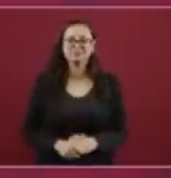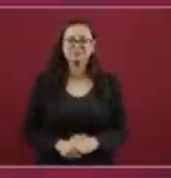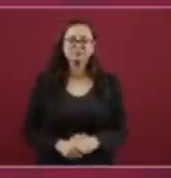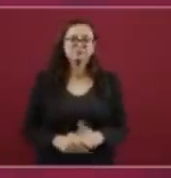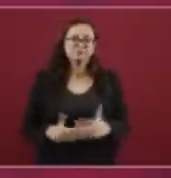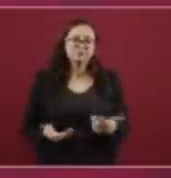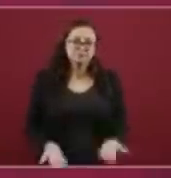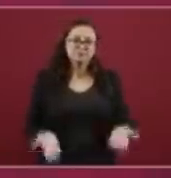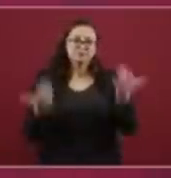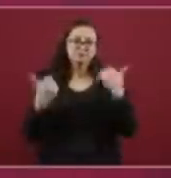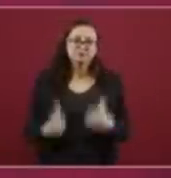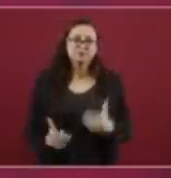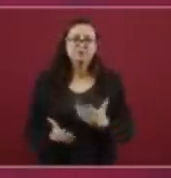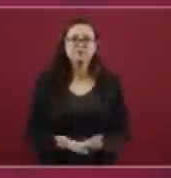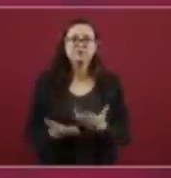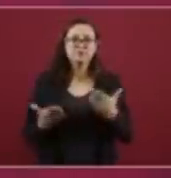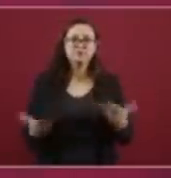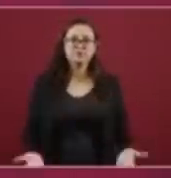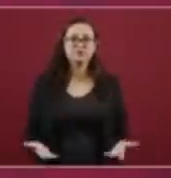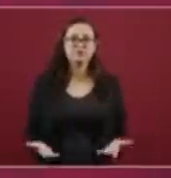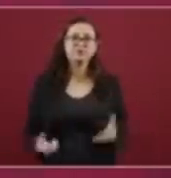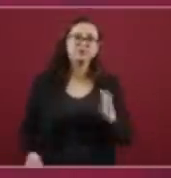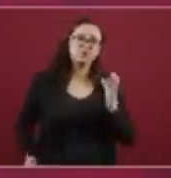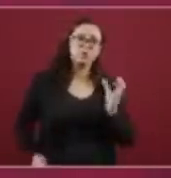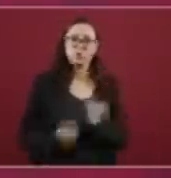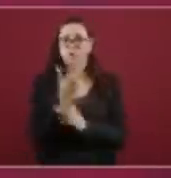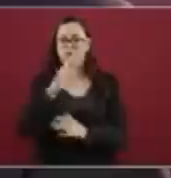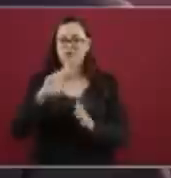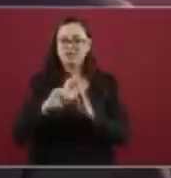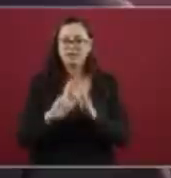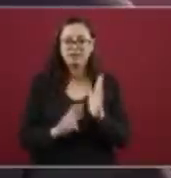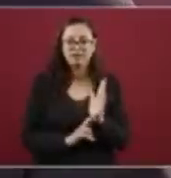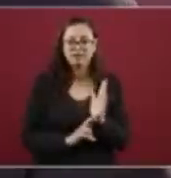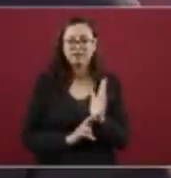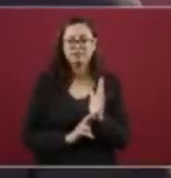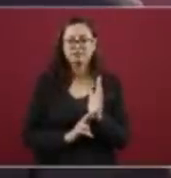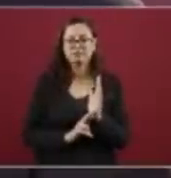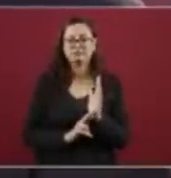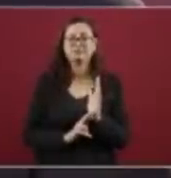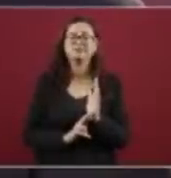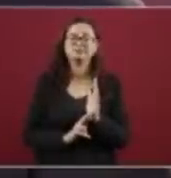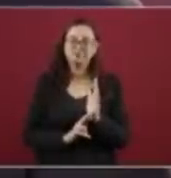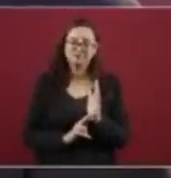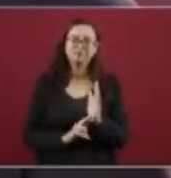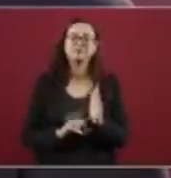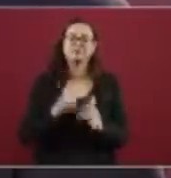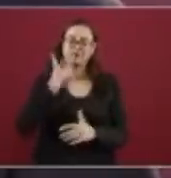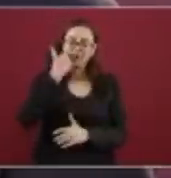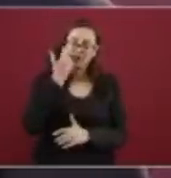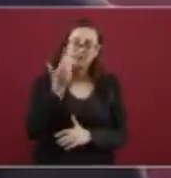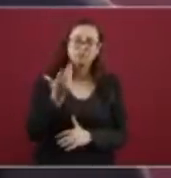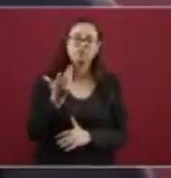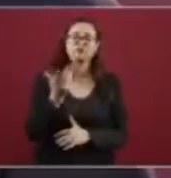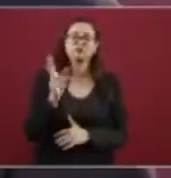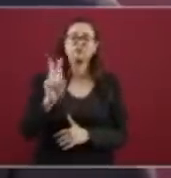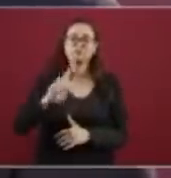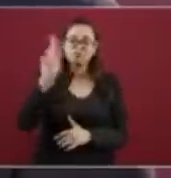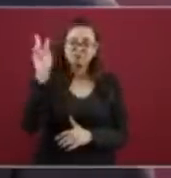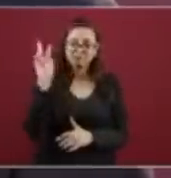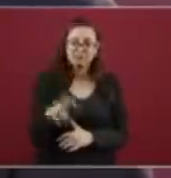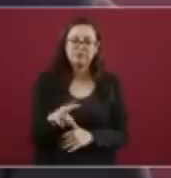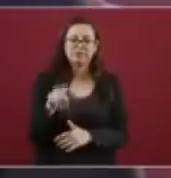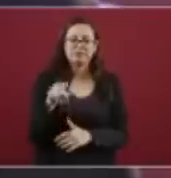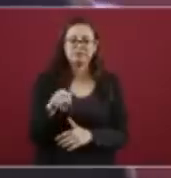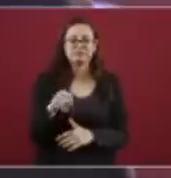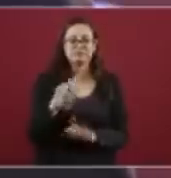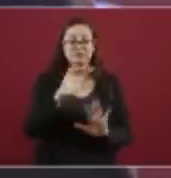Entonces, ahora, en las nuevas reglas de operación, queremos que se apoye de manera